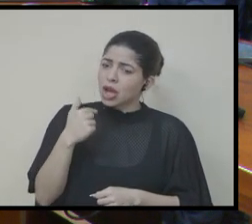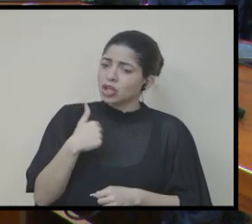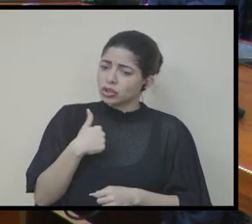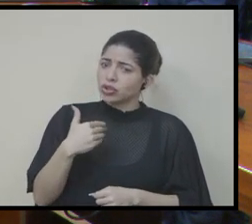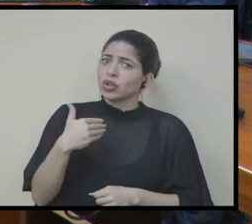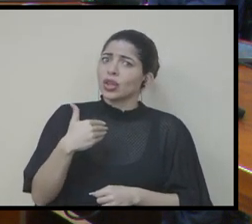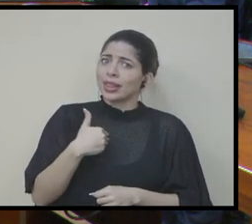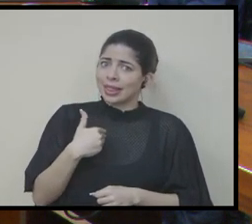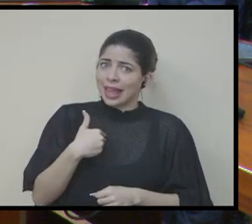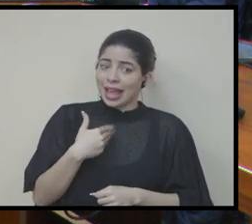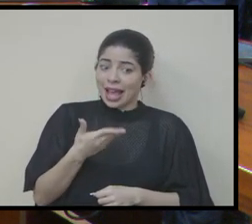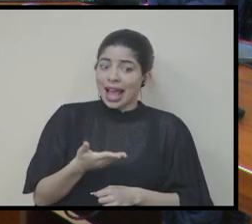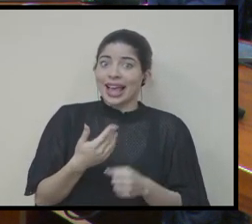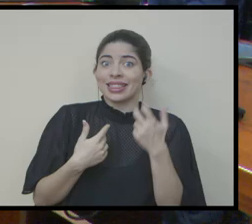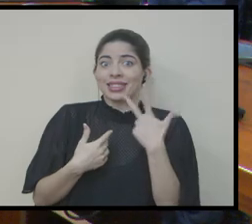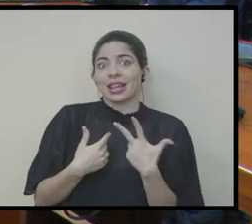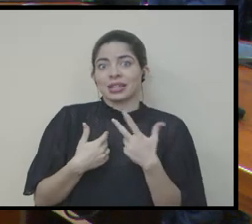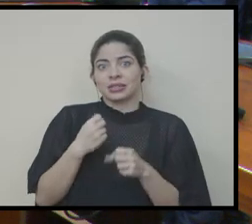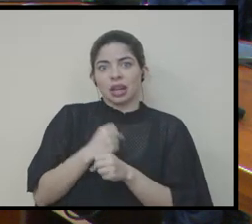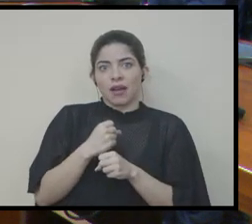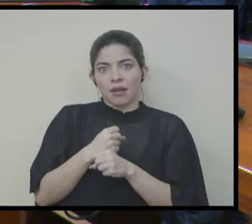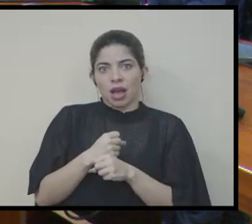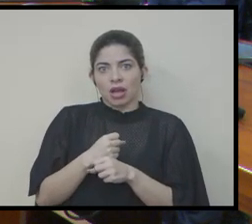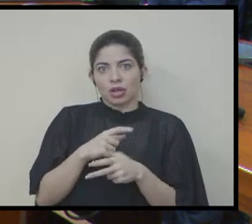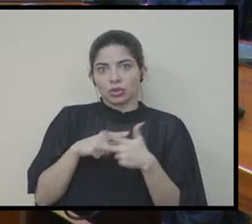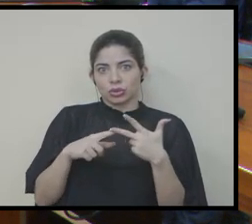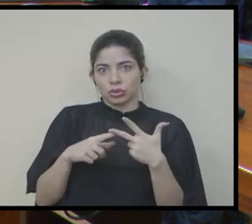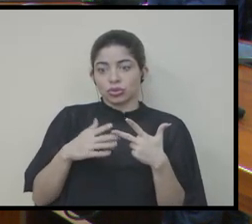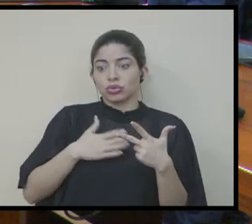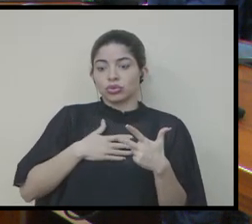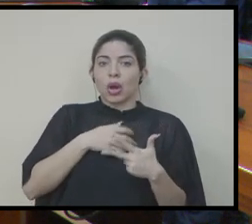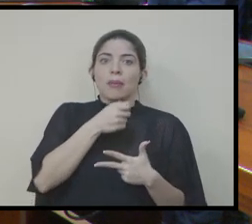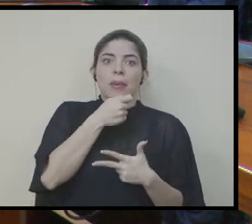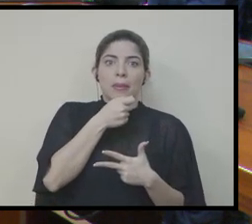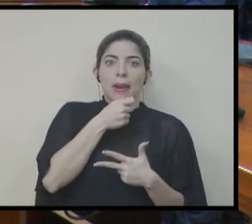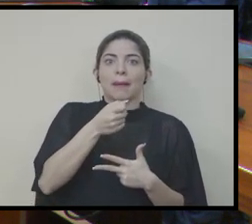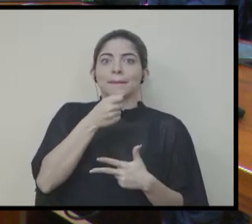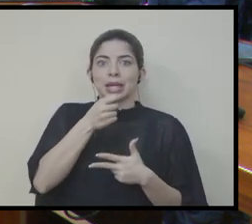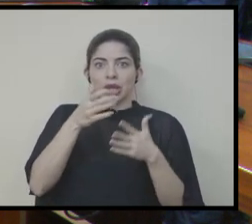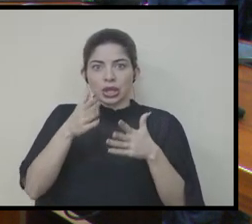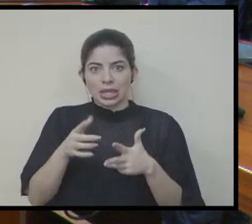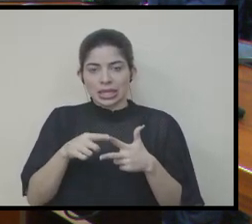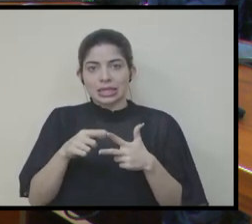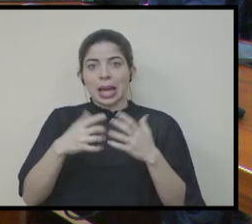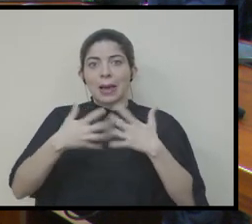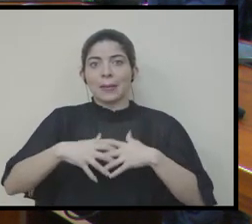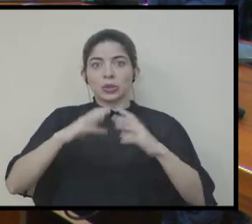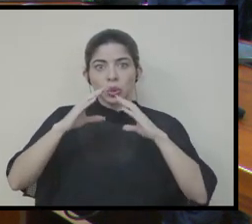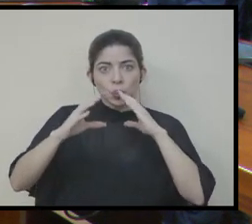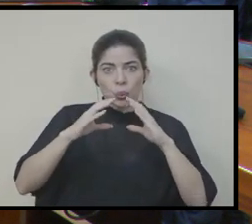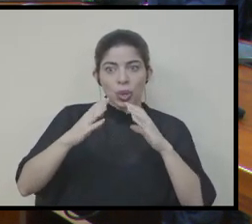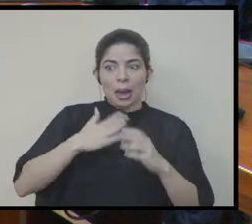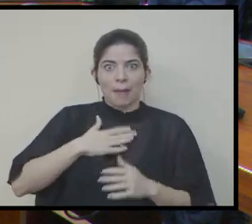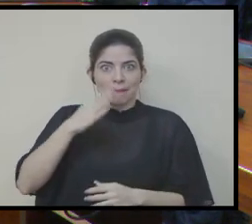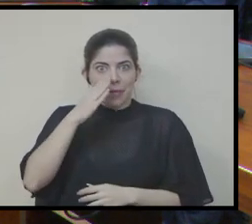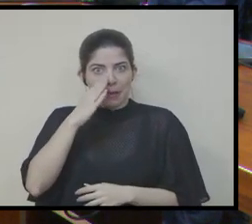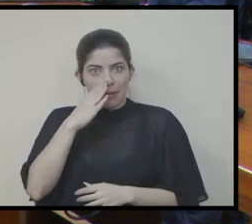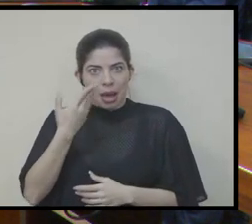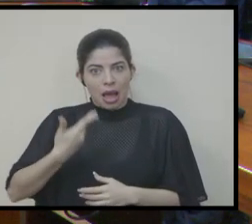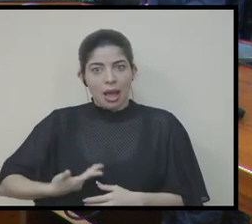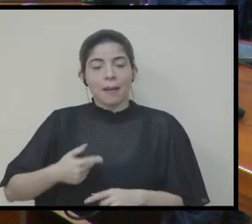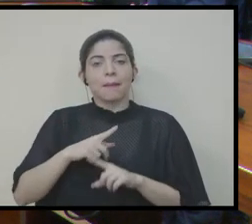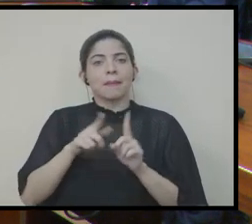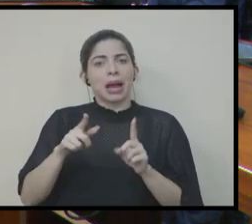tengo, con este tengo tres trabajos, ¿verdad? Entonces yo soy locutora, soy periodista, tengo mi empresa de comunicación, soy mamá,